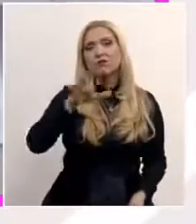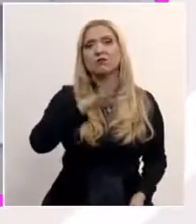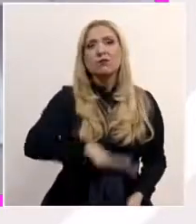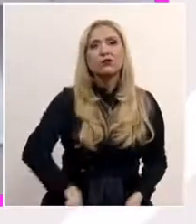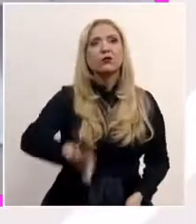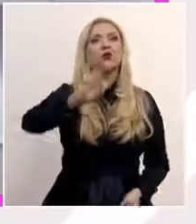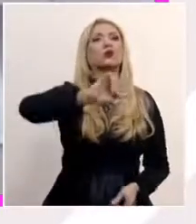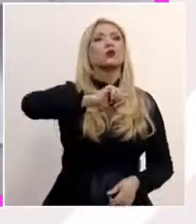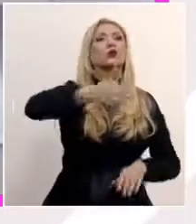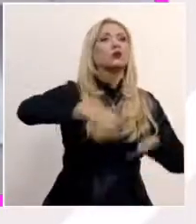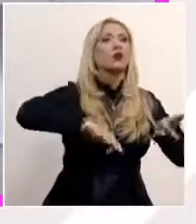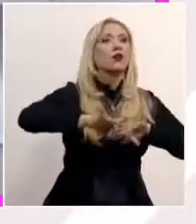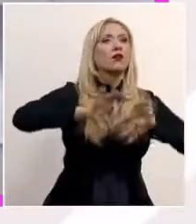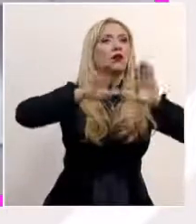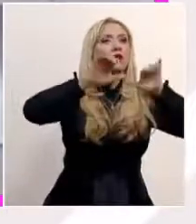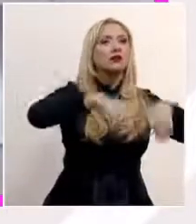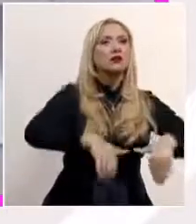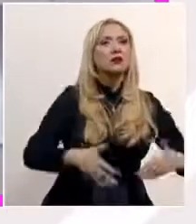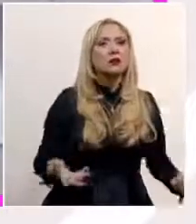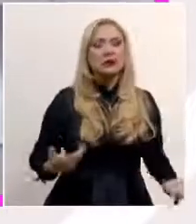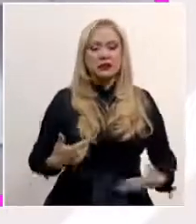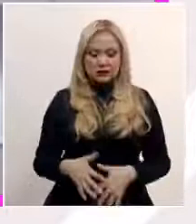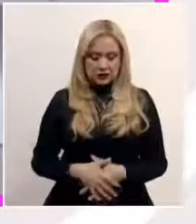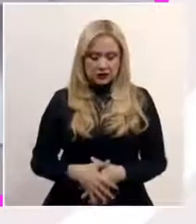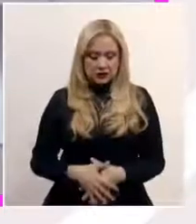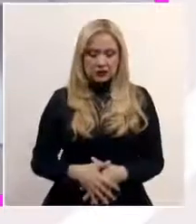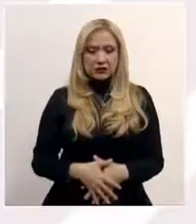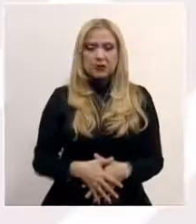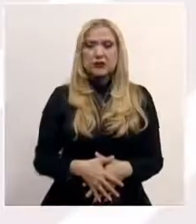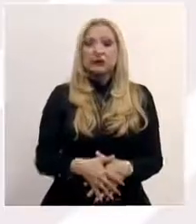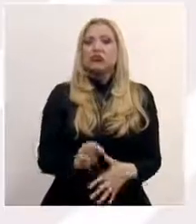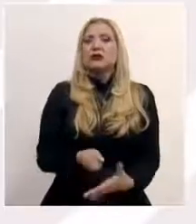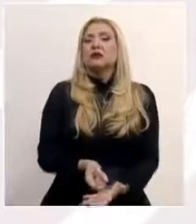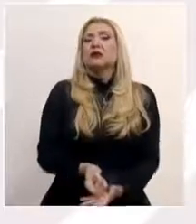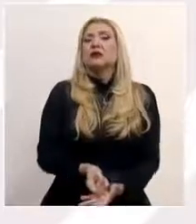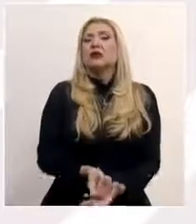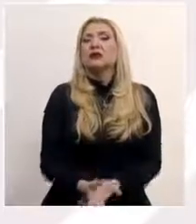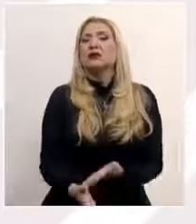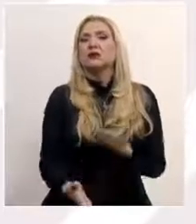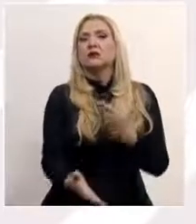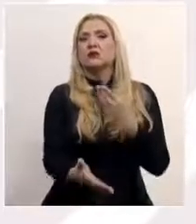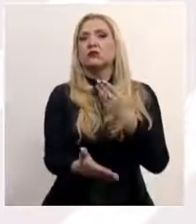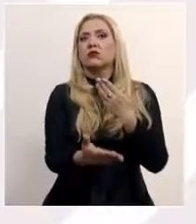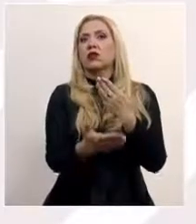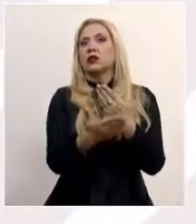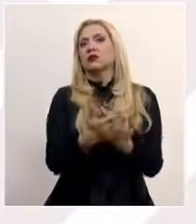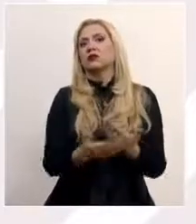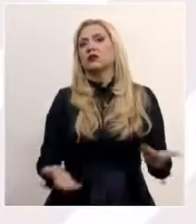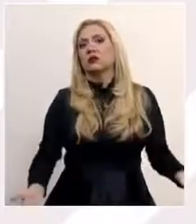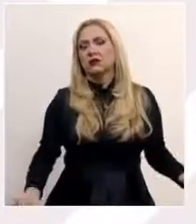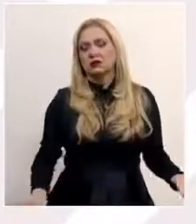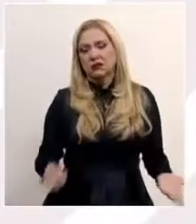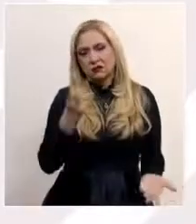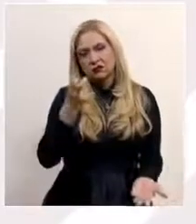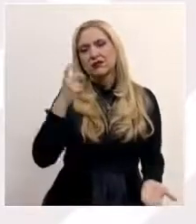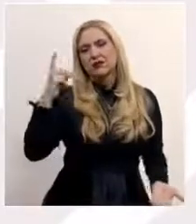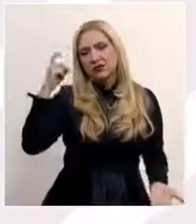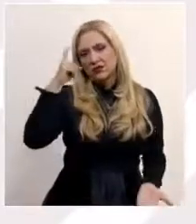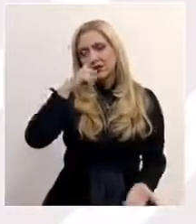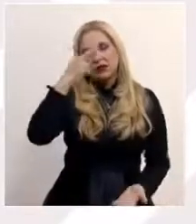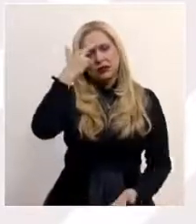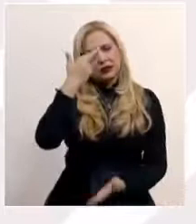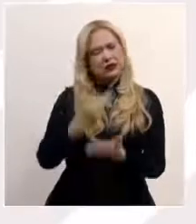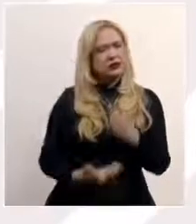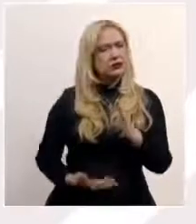trabajo en un tiempo próximo mientras siga embarazada, ¿no? Entonces, es una